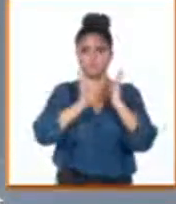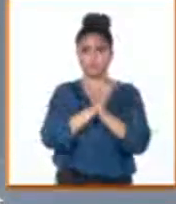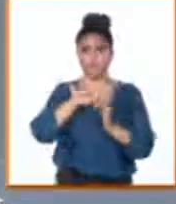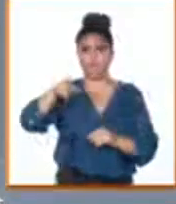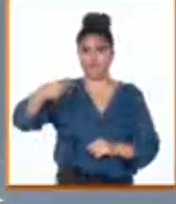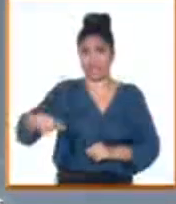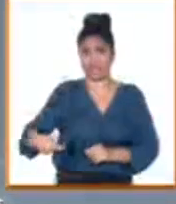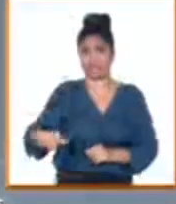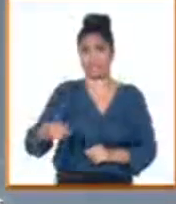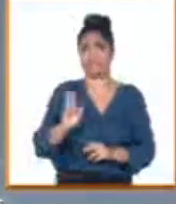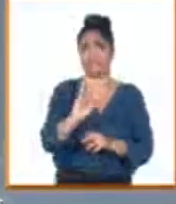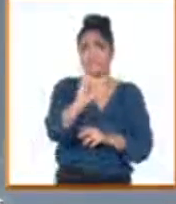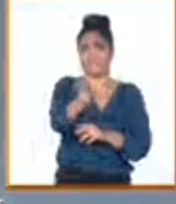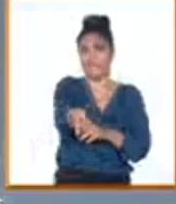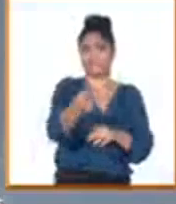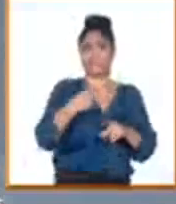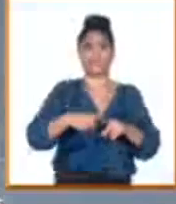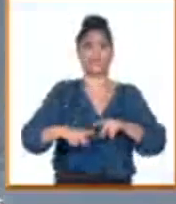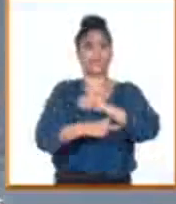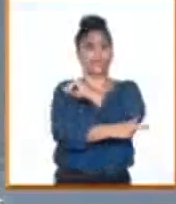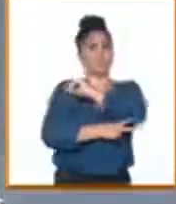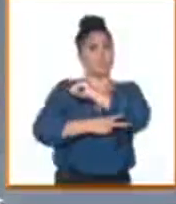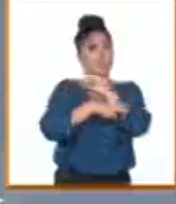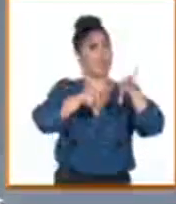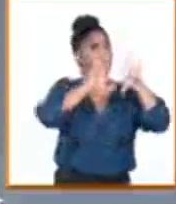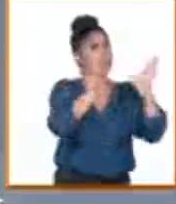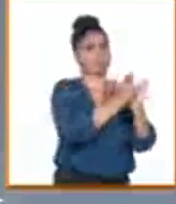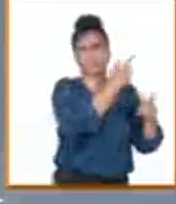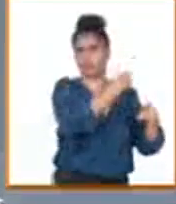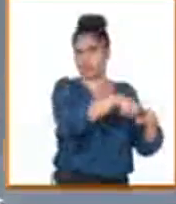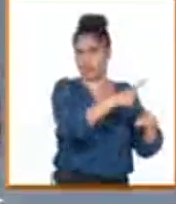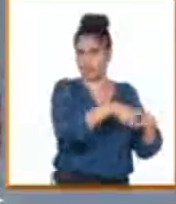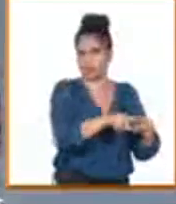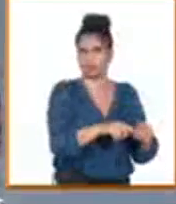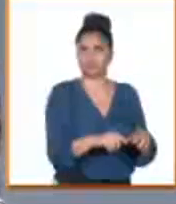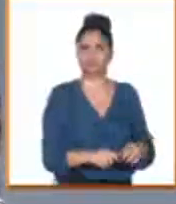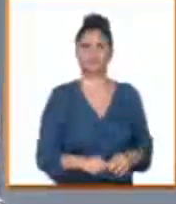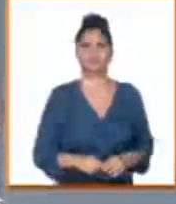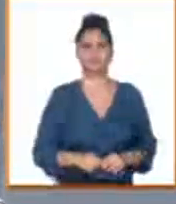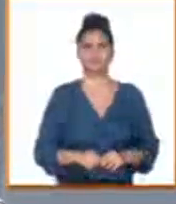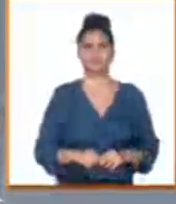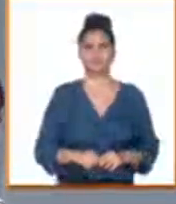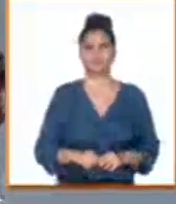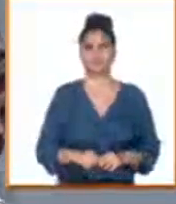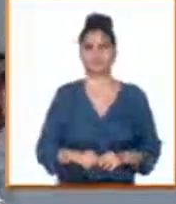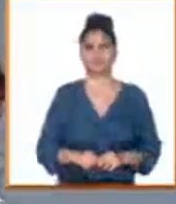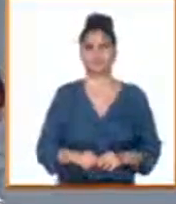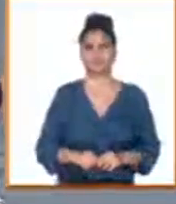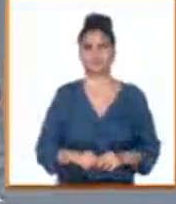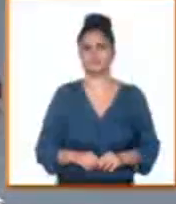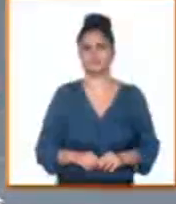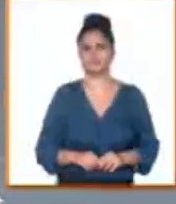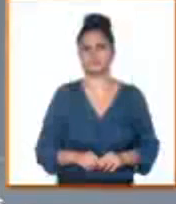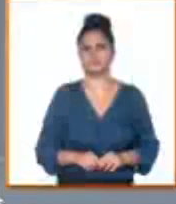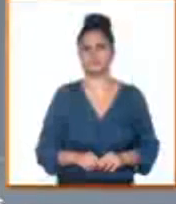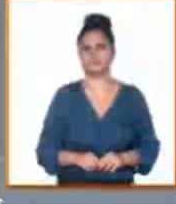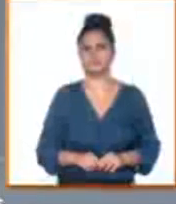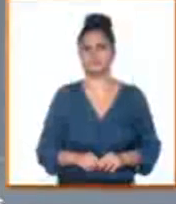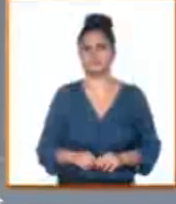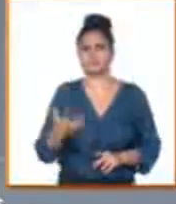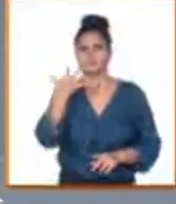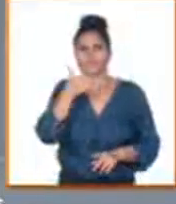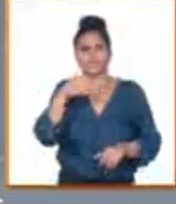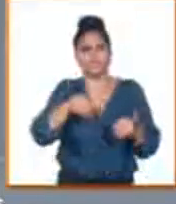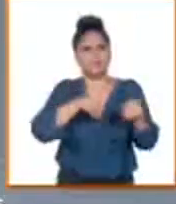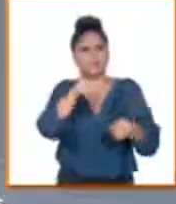en otras partes del mundo en general, han contado con la academia. Casi siempre pues intervienen los abogados, que muy